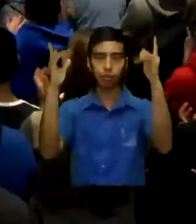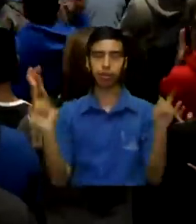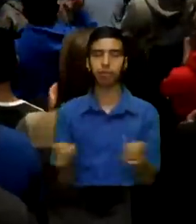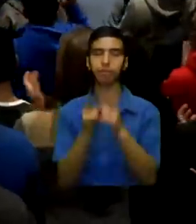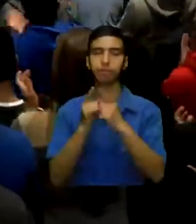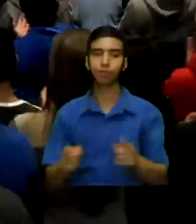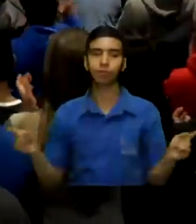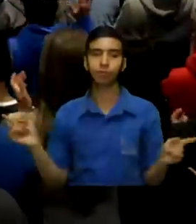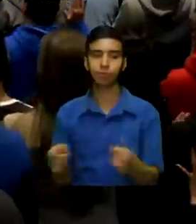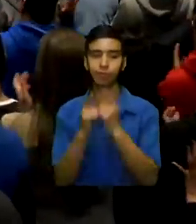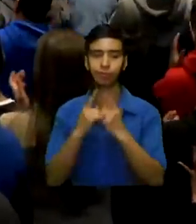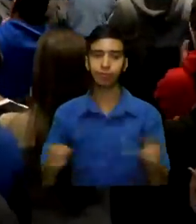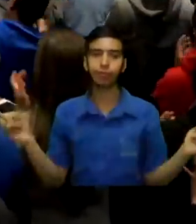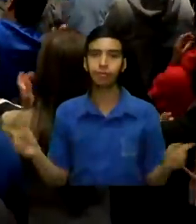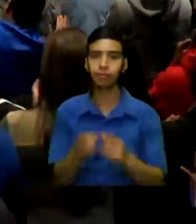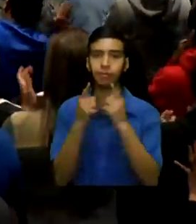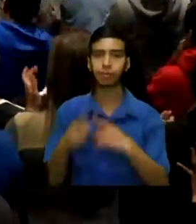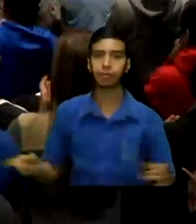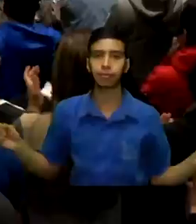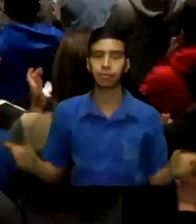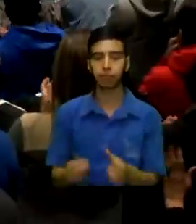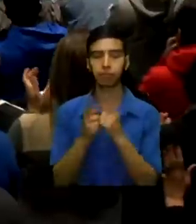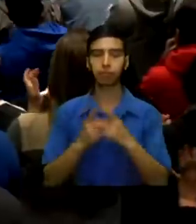¡Oh, sí, Señor!